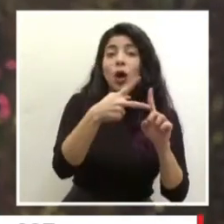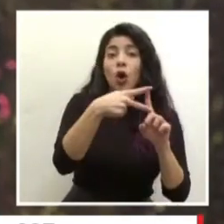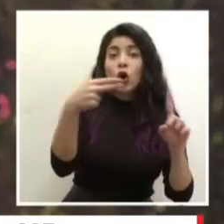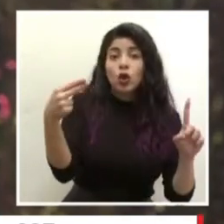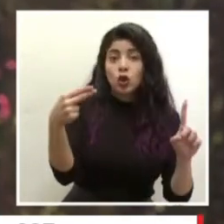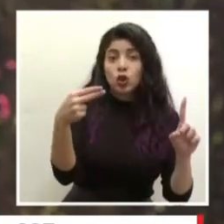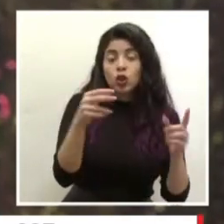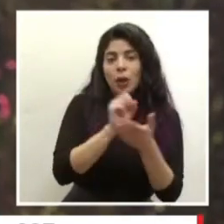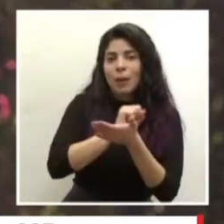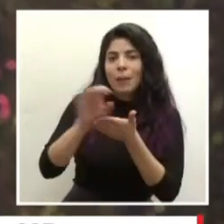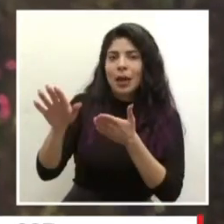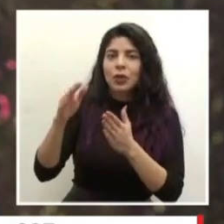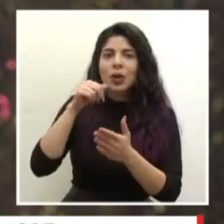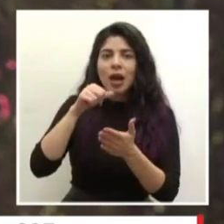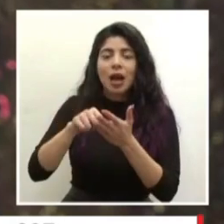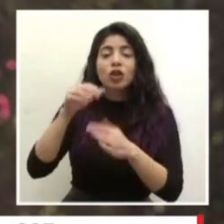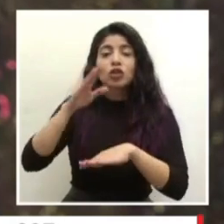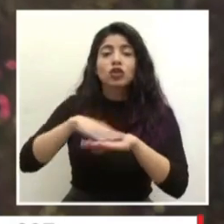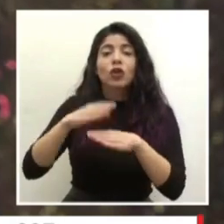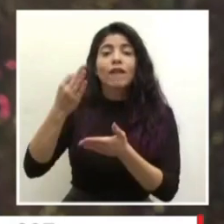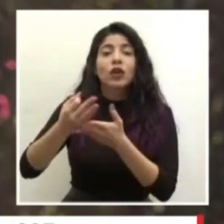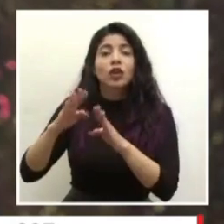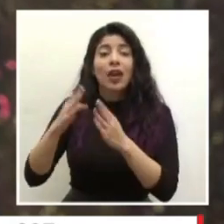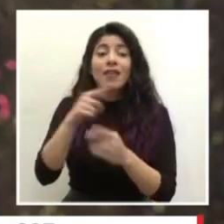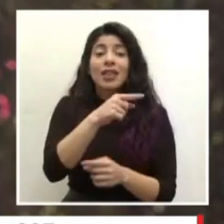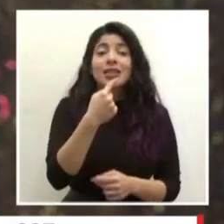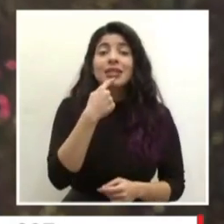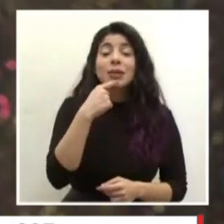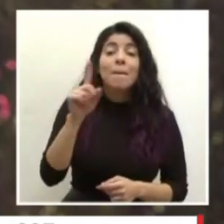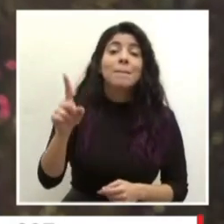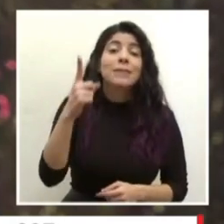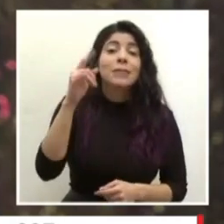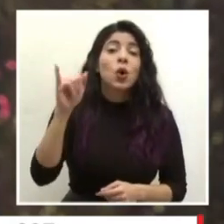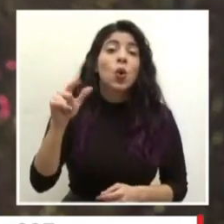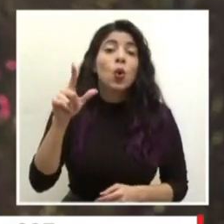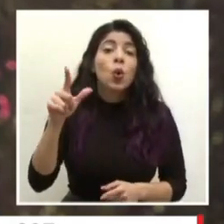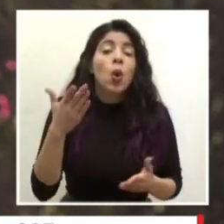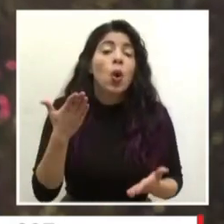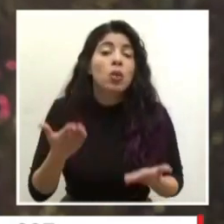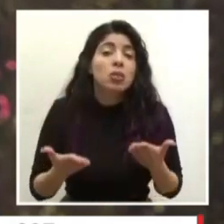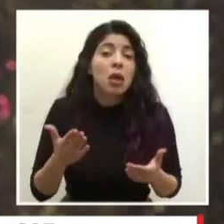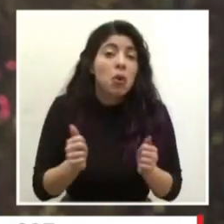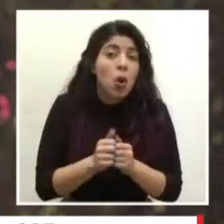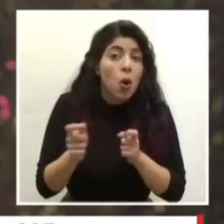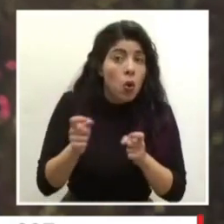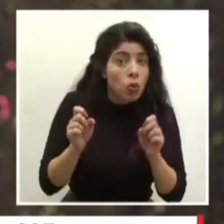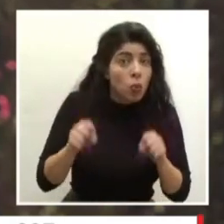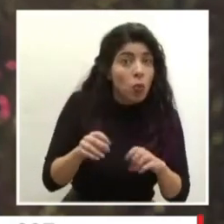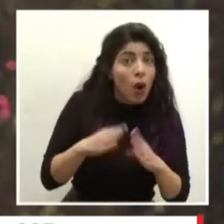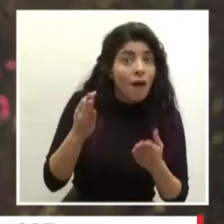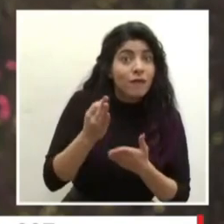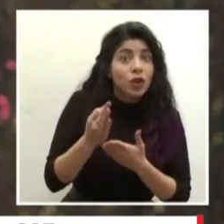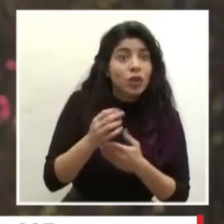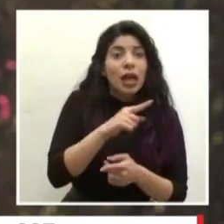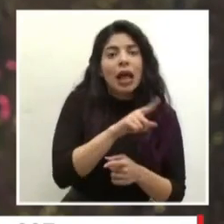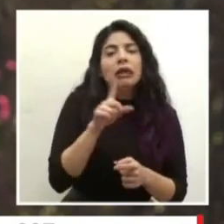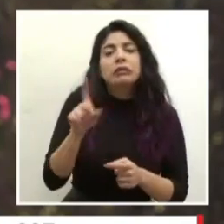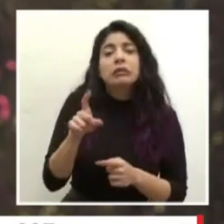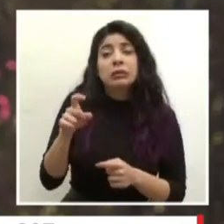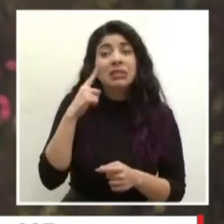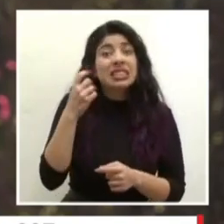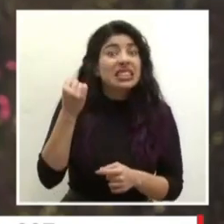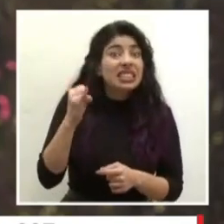comunicado sobre el tema de la apertura de fronteras. Ellos dicen que el 1 de julio, quizá de forma controlada, pero insisten en esa medida porque dicen si no